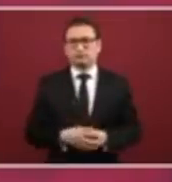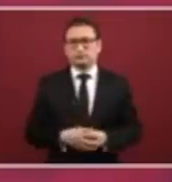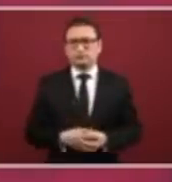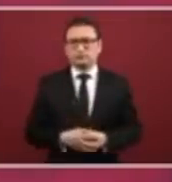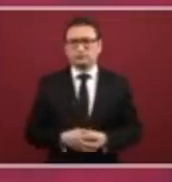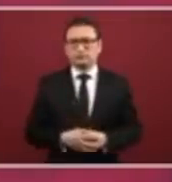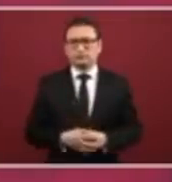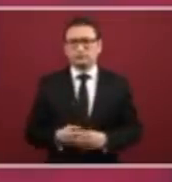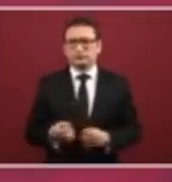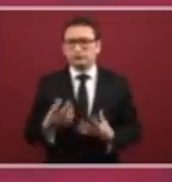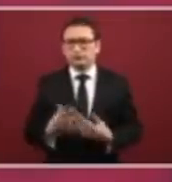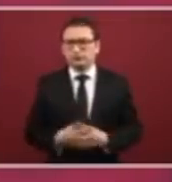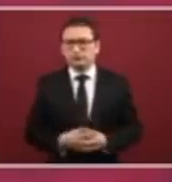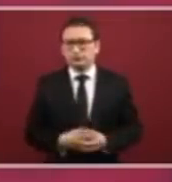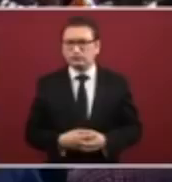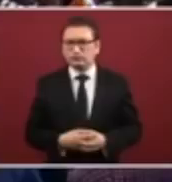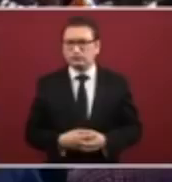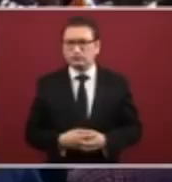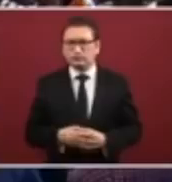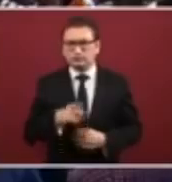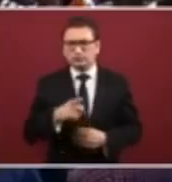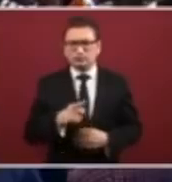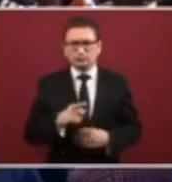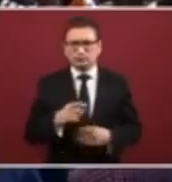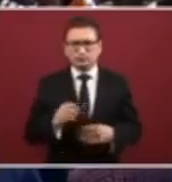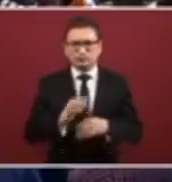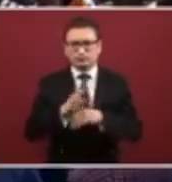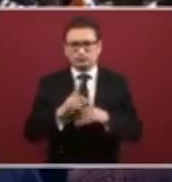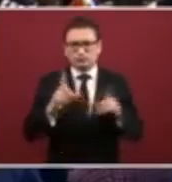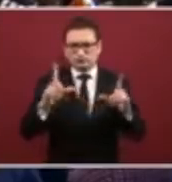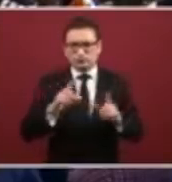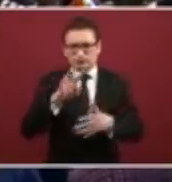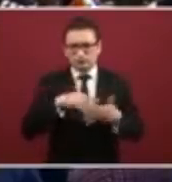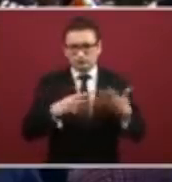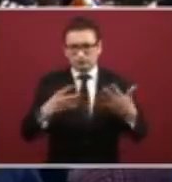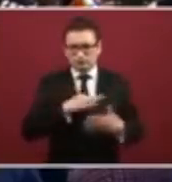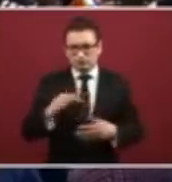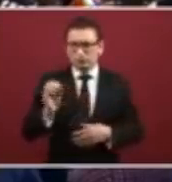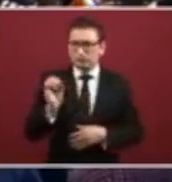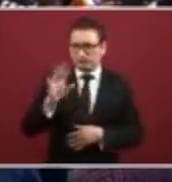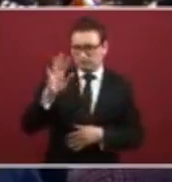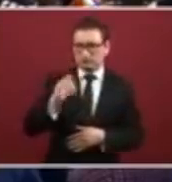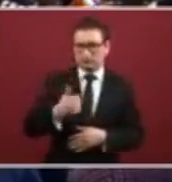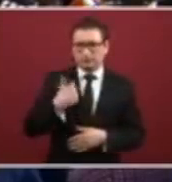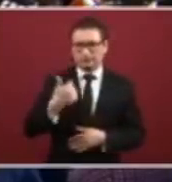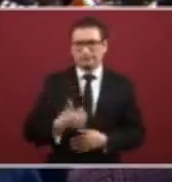¿Cuánto? ¿No tienes el cuadrito? Ah, vamos a ponerlo de una vez.